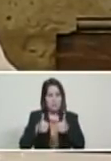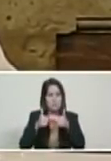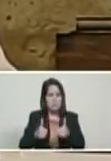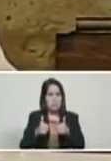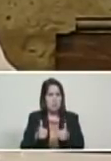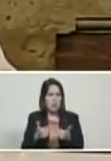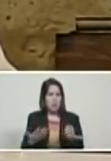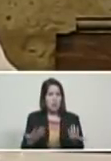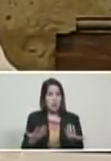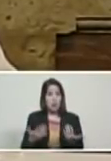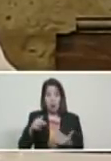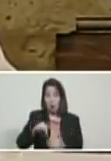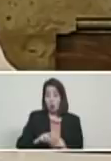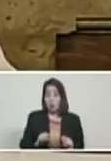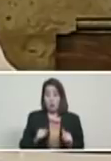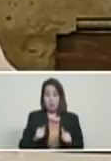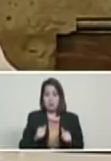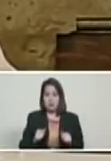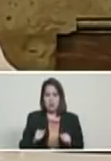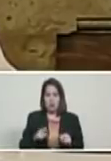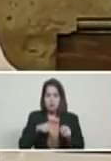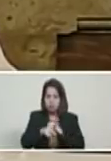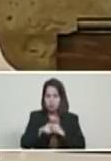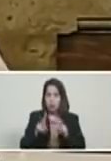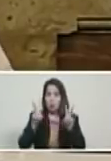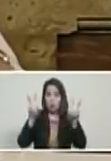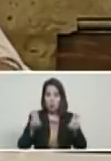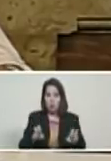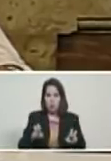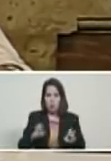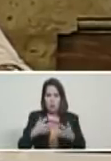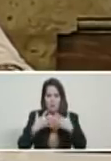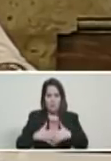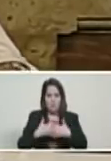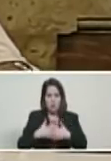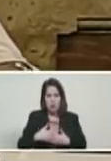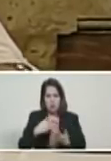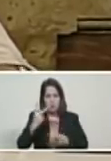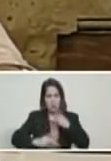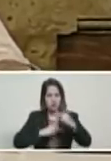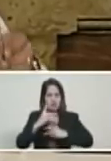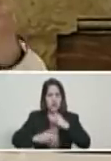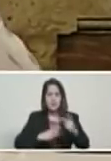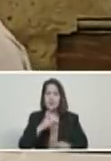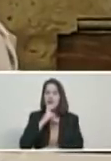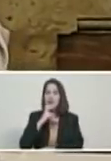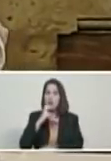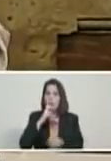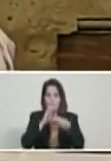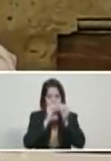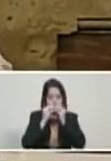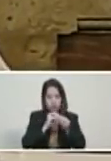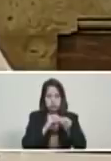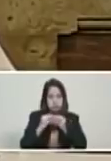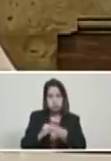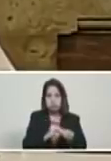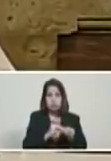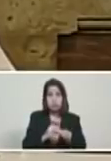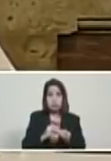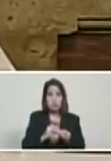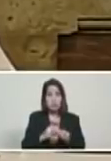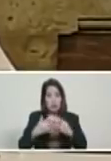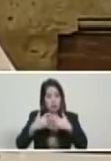a inaugurar una planta de procesamiento de oro. Una de las